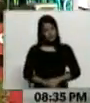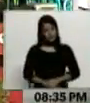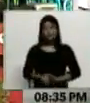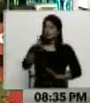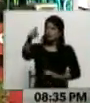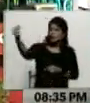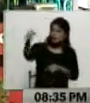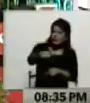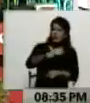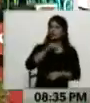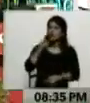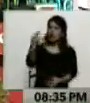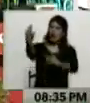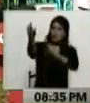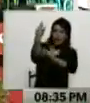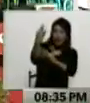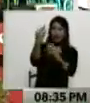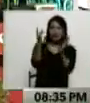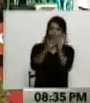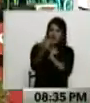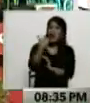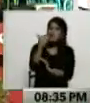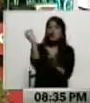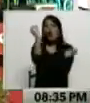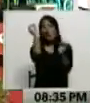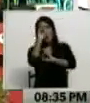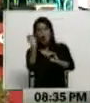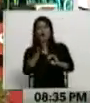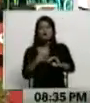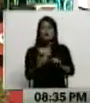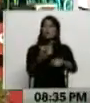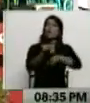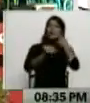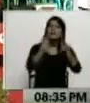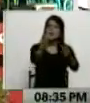usted vino para acá Aquí aquí a qué a dar una misa o a